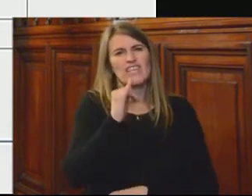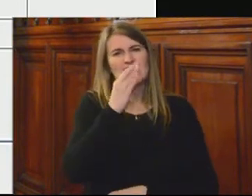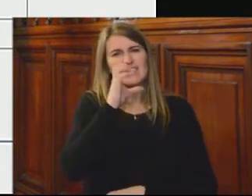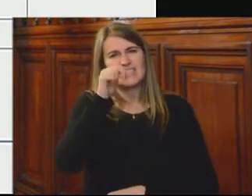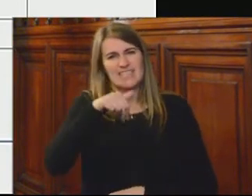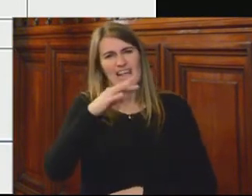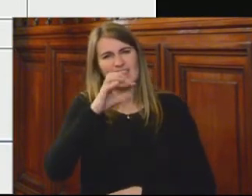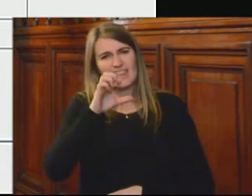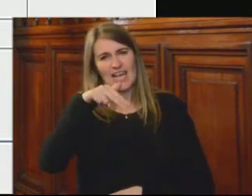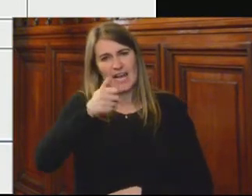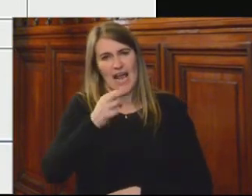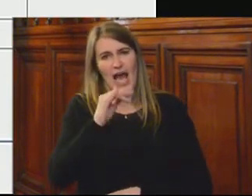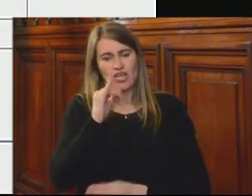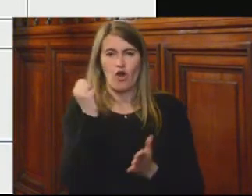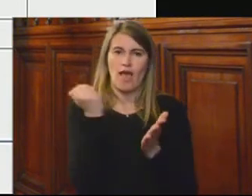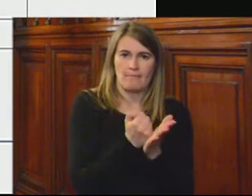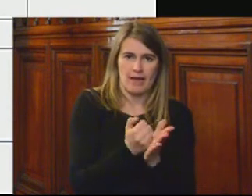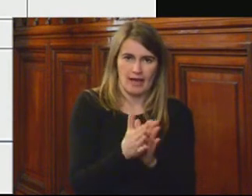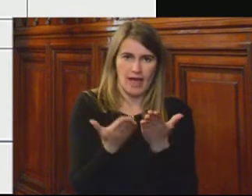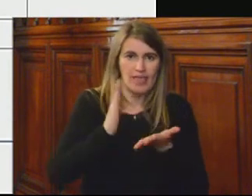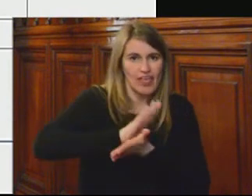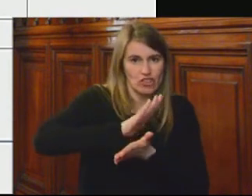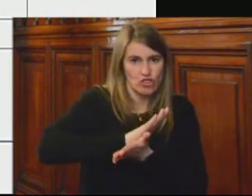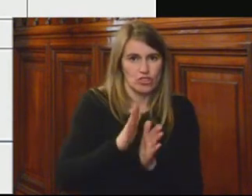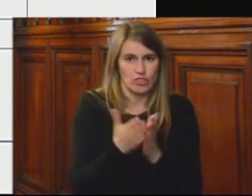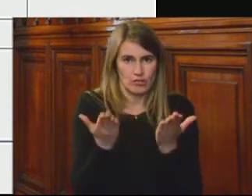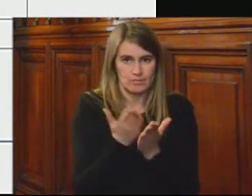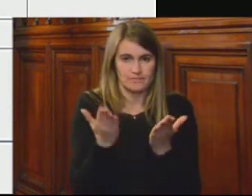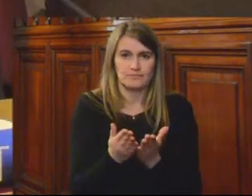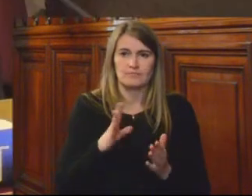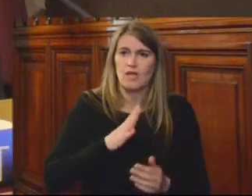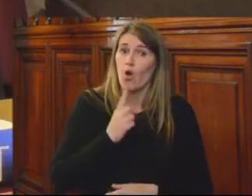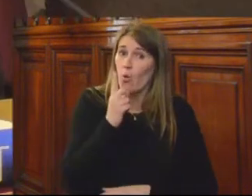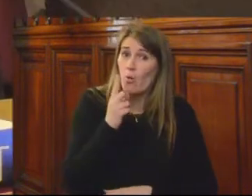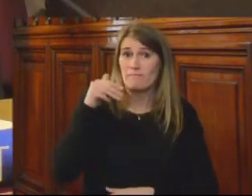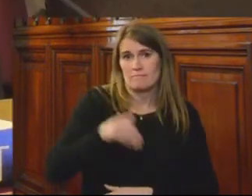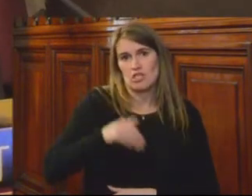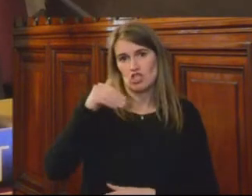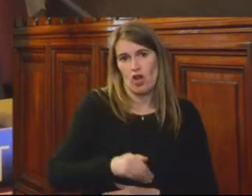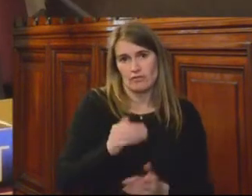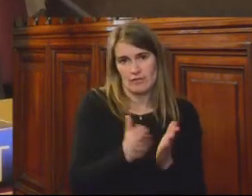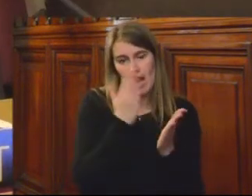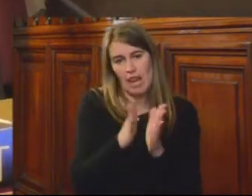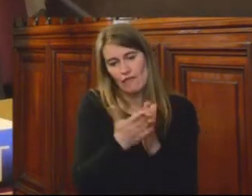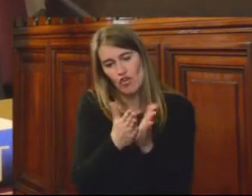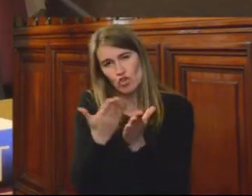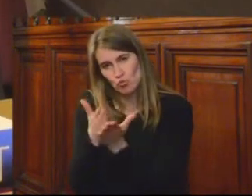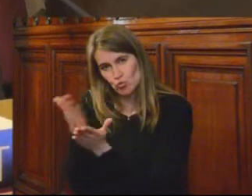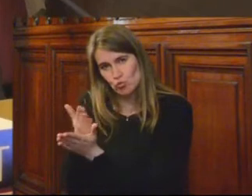insistimos, por el Estado venezolano. Para este último periodo fueron más de 1 millón de textos de la